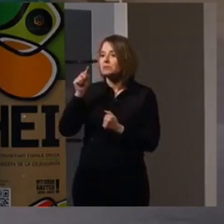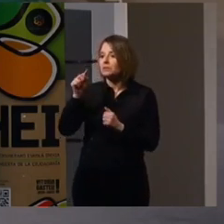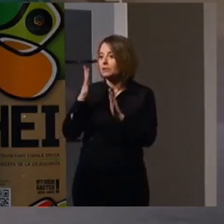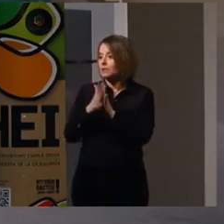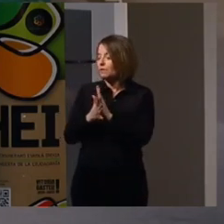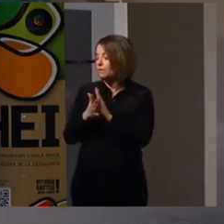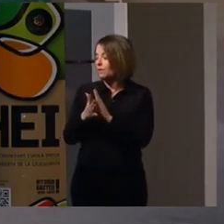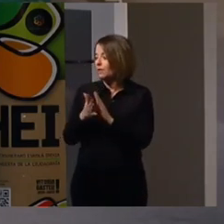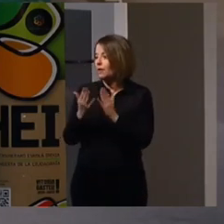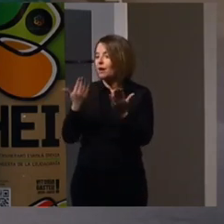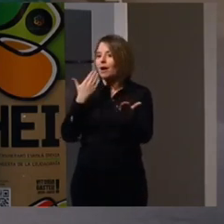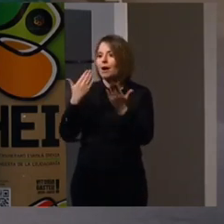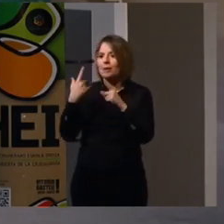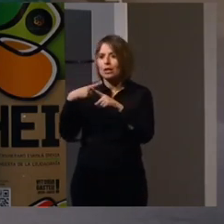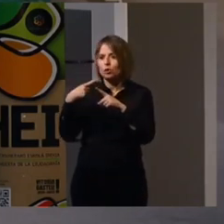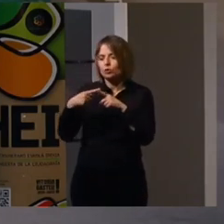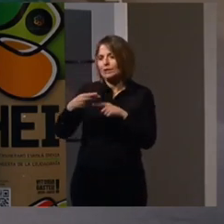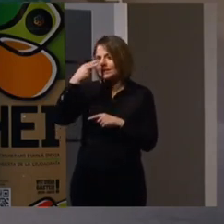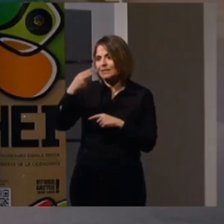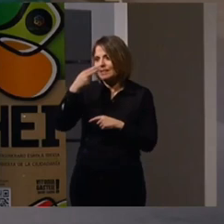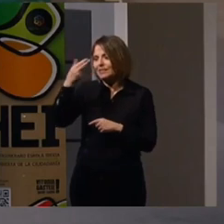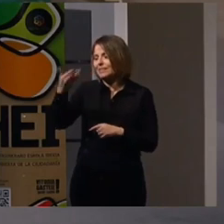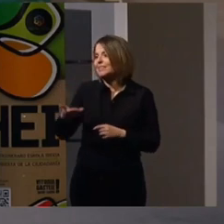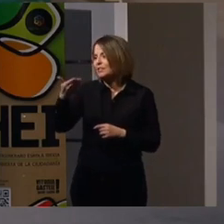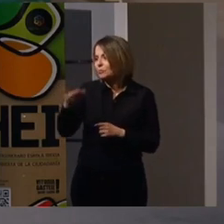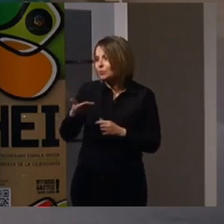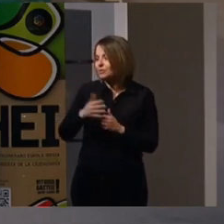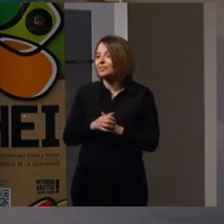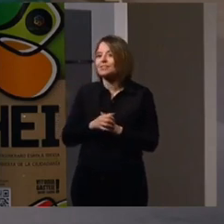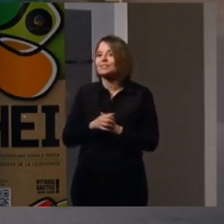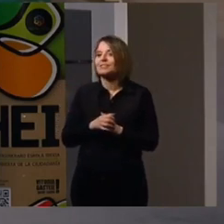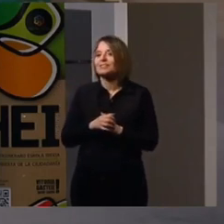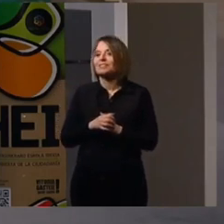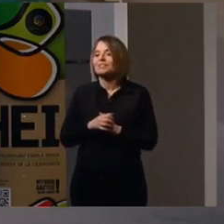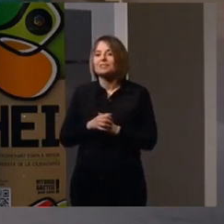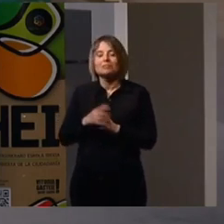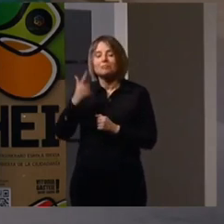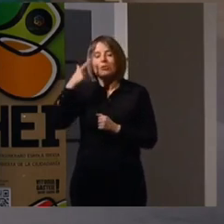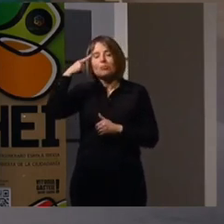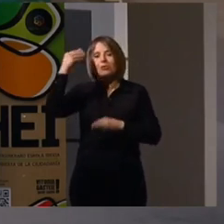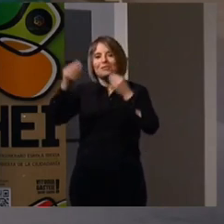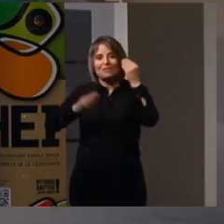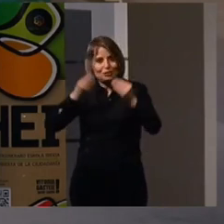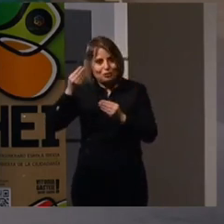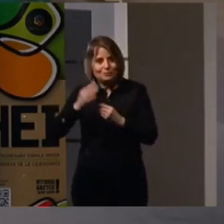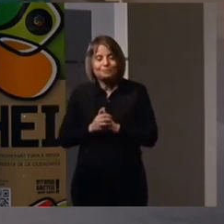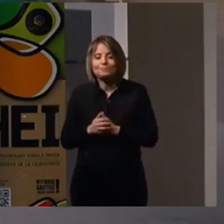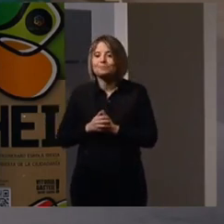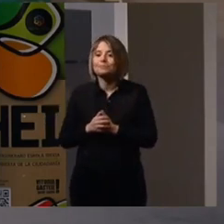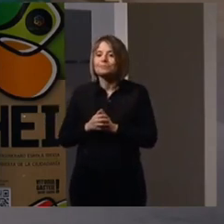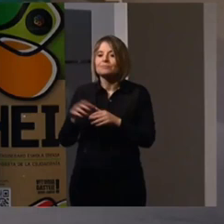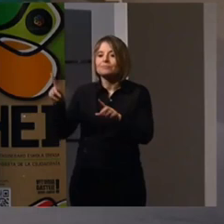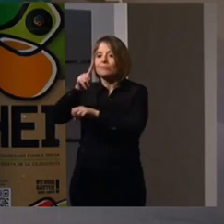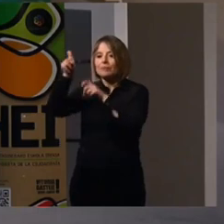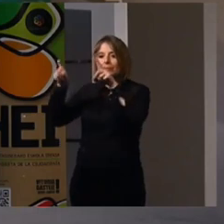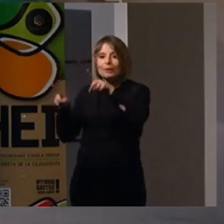que poco tiempo pasamos hablando de cosas interesantes, importantes, de verdad, y eso, bueno, ha sido como la reflexión. La